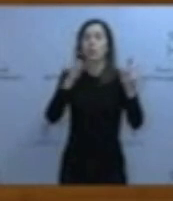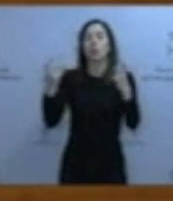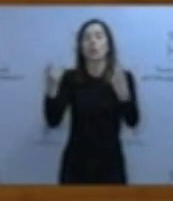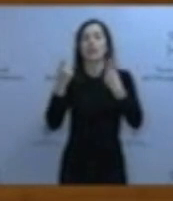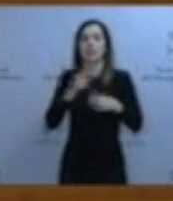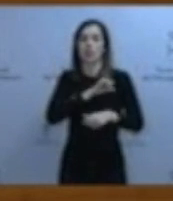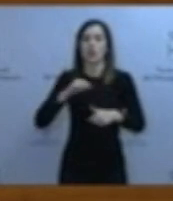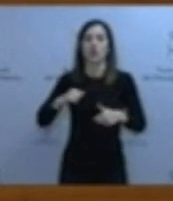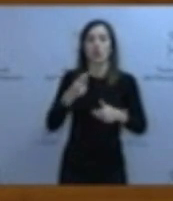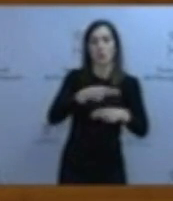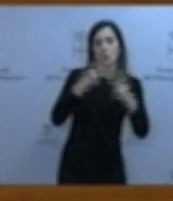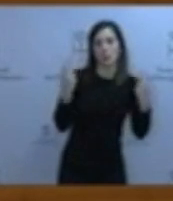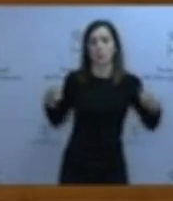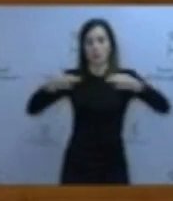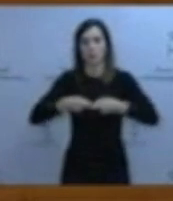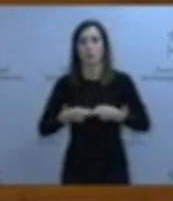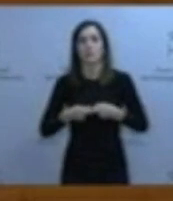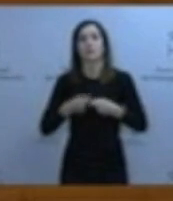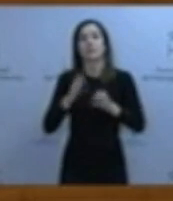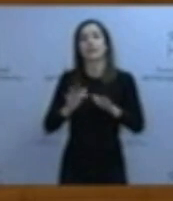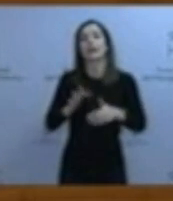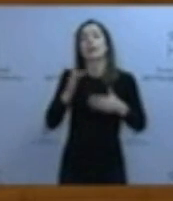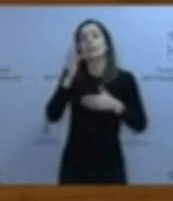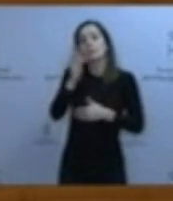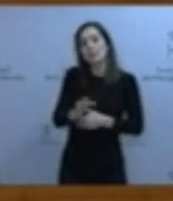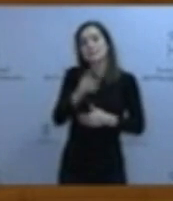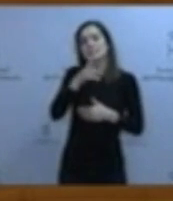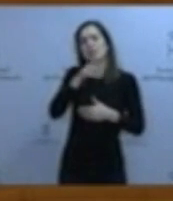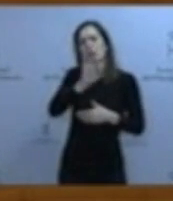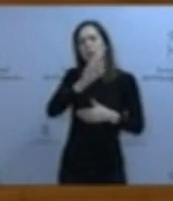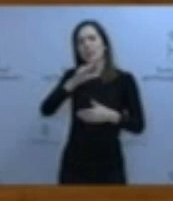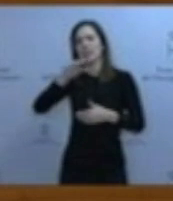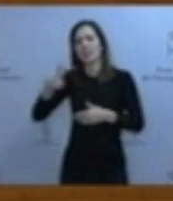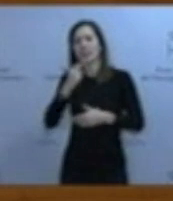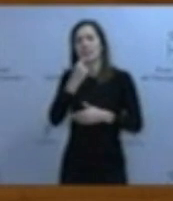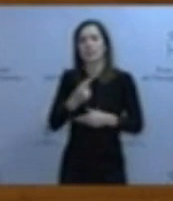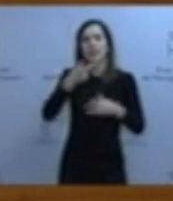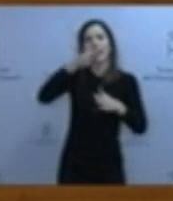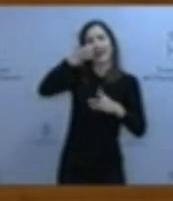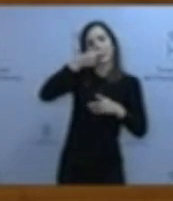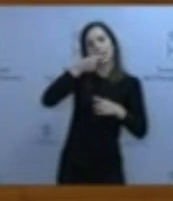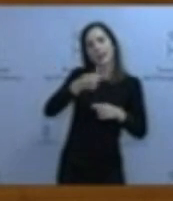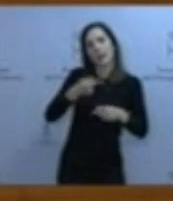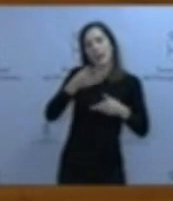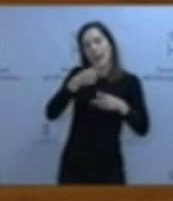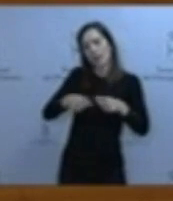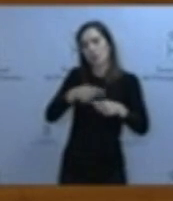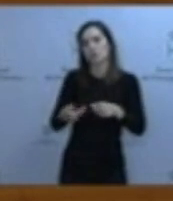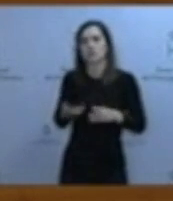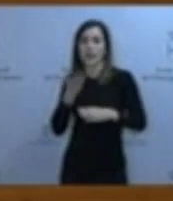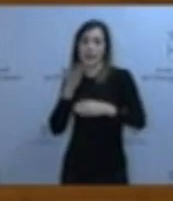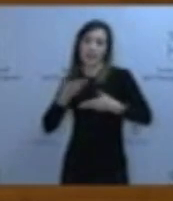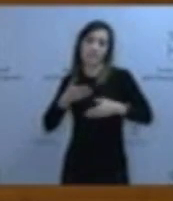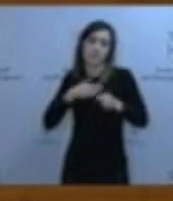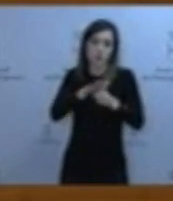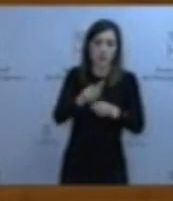la OCDE se liga, establece que el factor que más peso tiene como condicionante en el bajo rendimiento